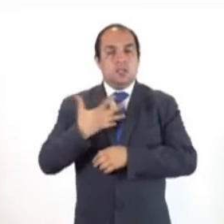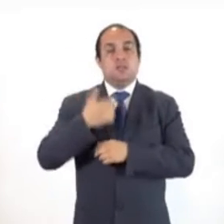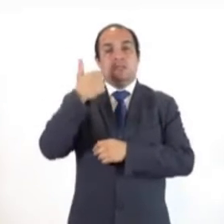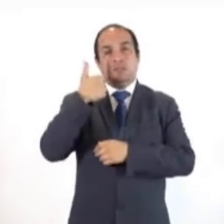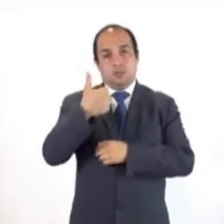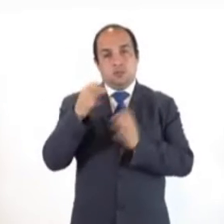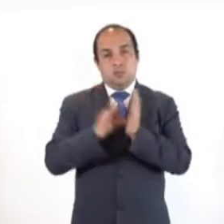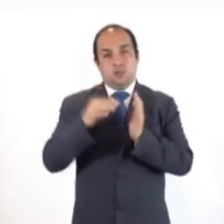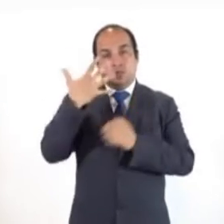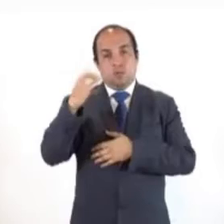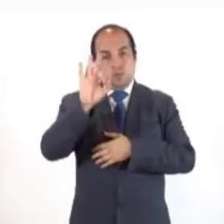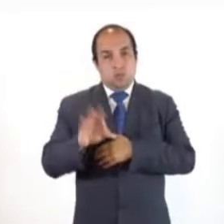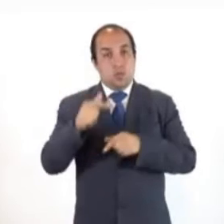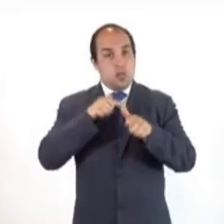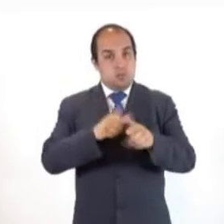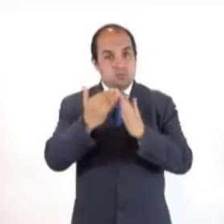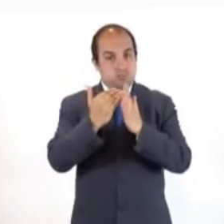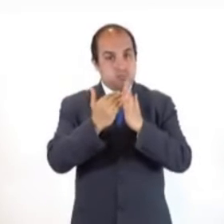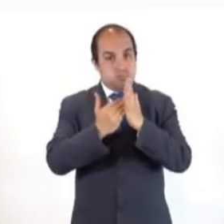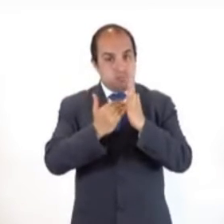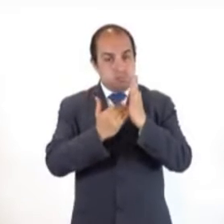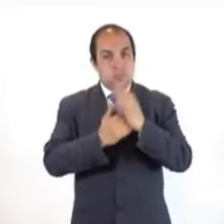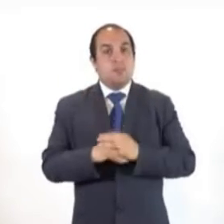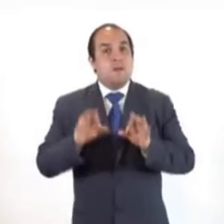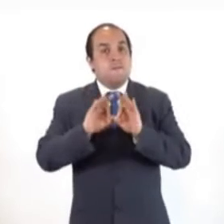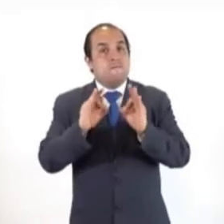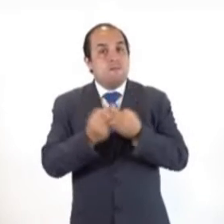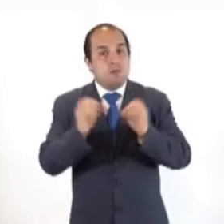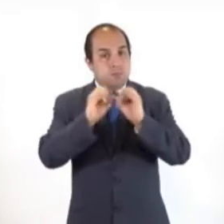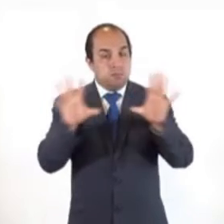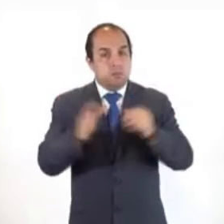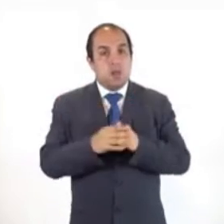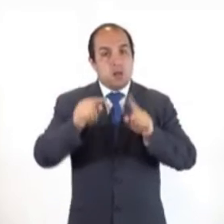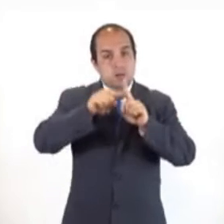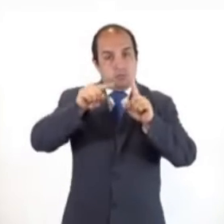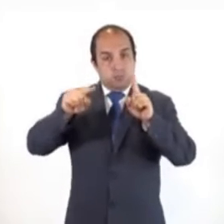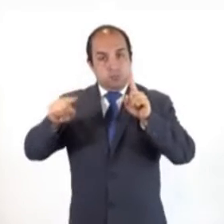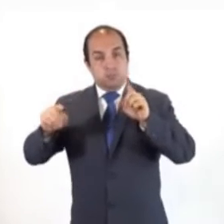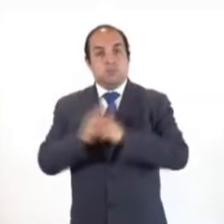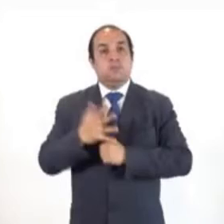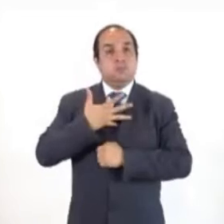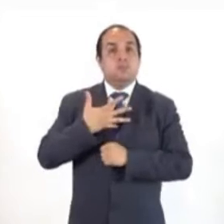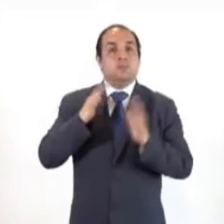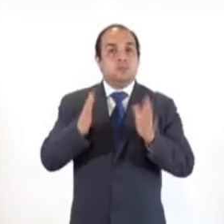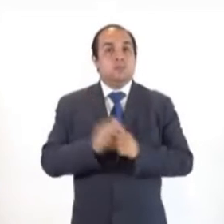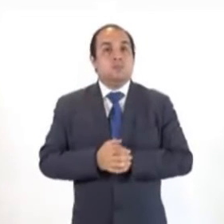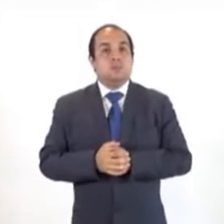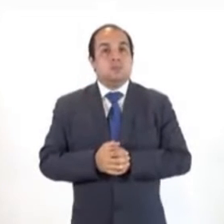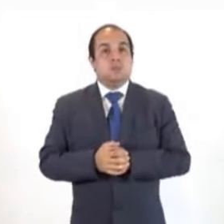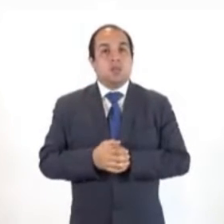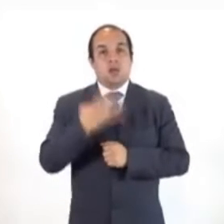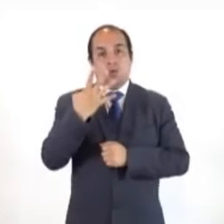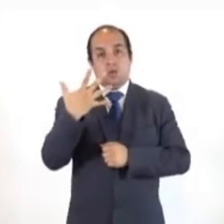6.5% y sigue bajando de manera clara. Se ve en la gráfica que tenemos ya entre 4 y